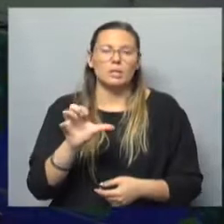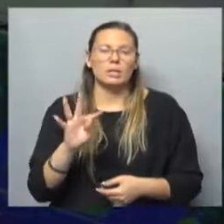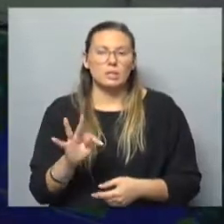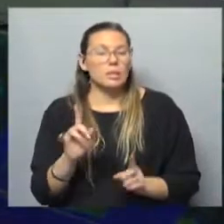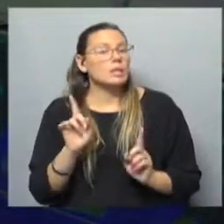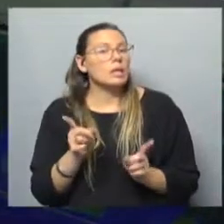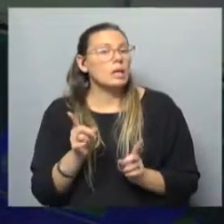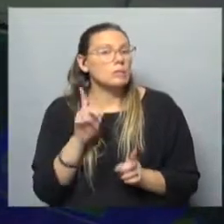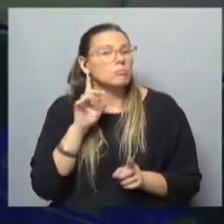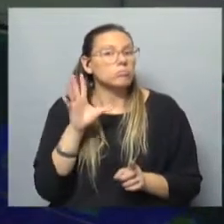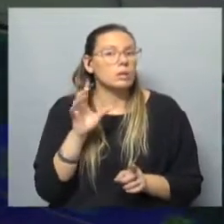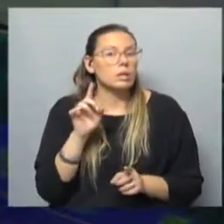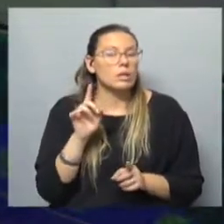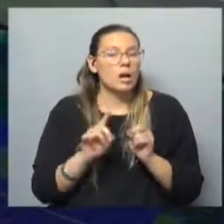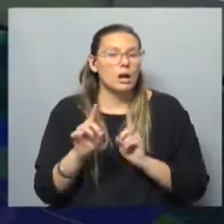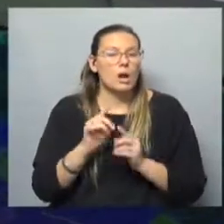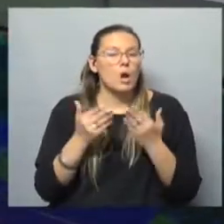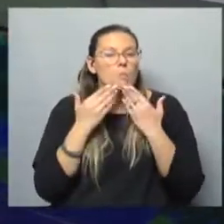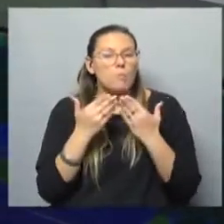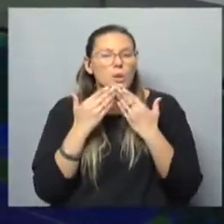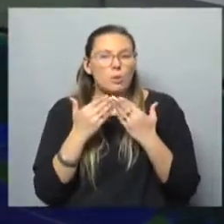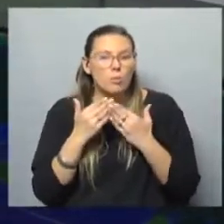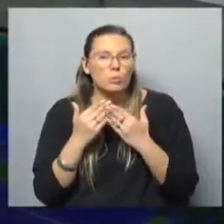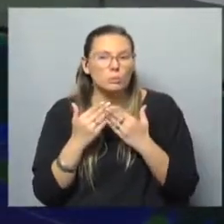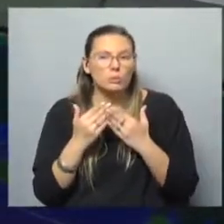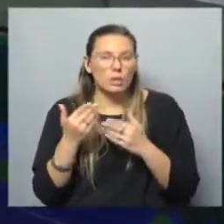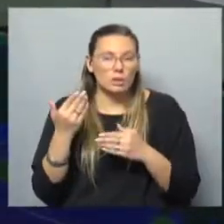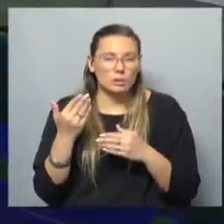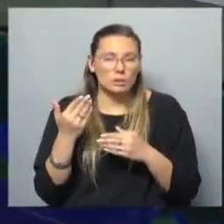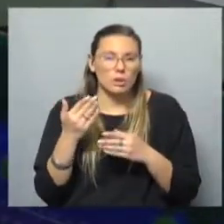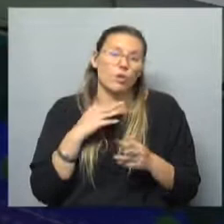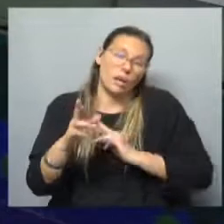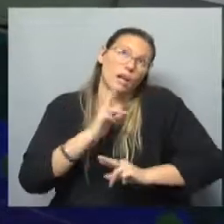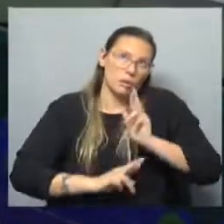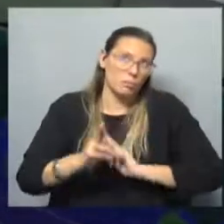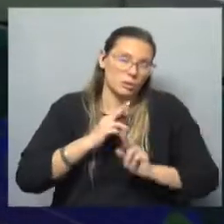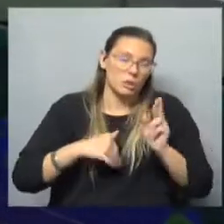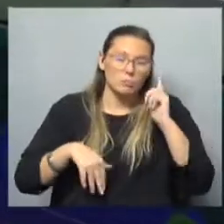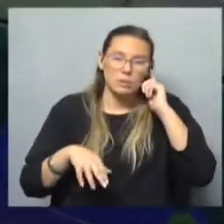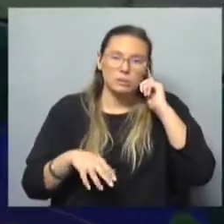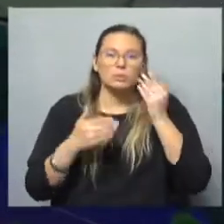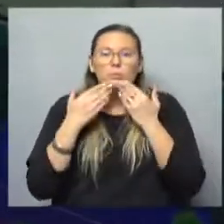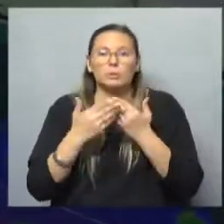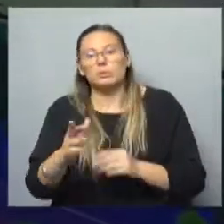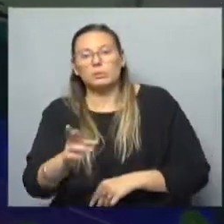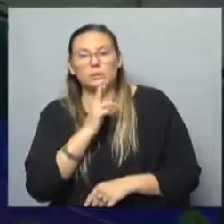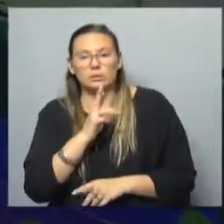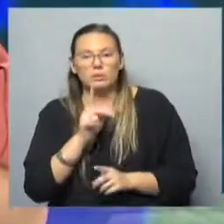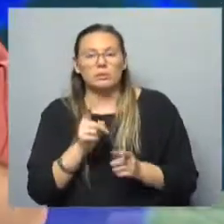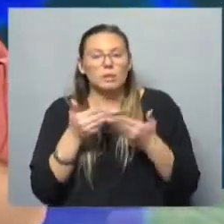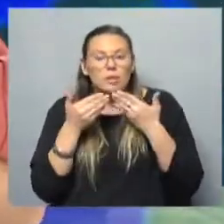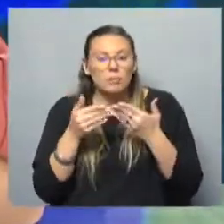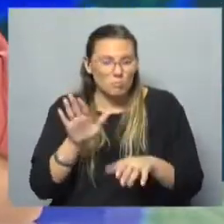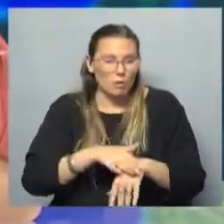en cuenta varias de las preguntas de la interpelación o de las respuestas, las preguntas y las respuestas de la